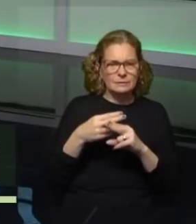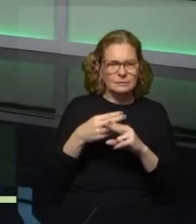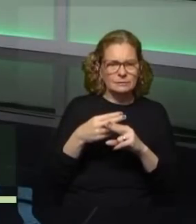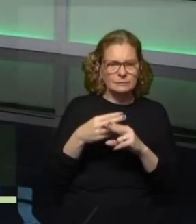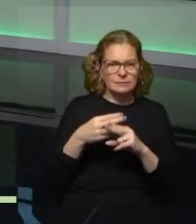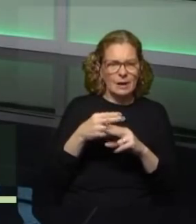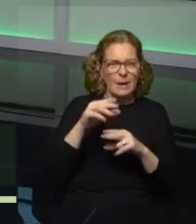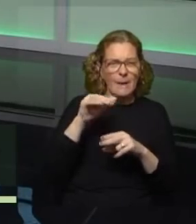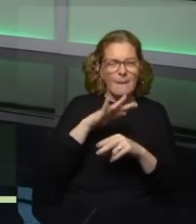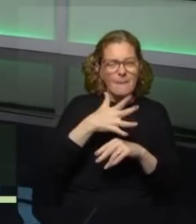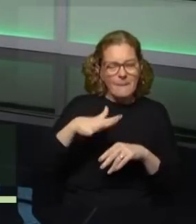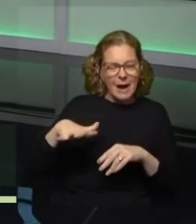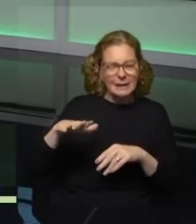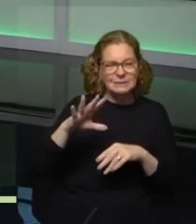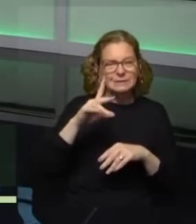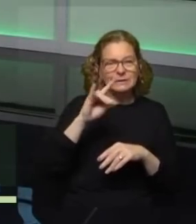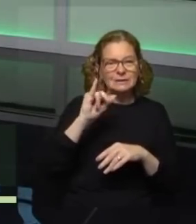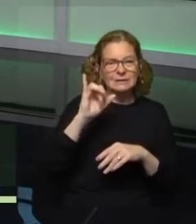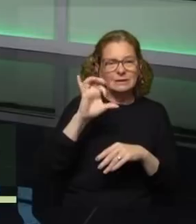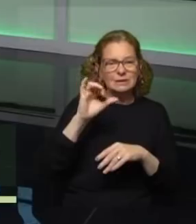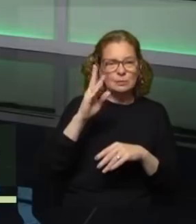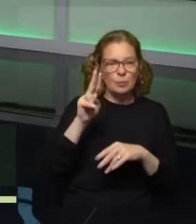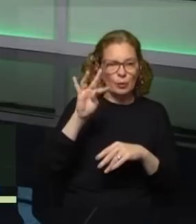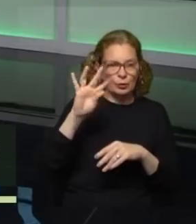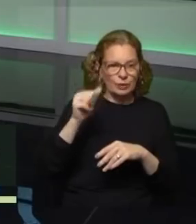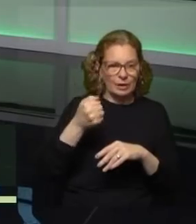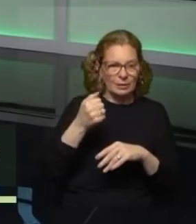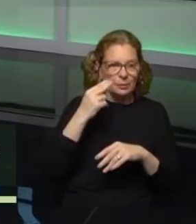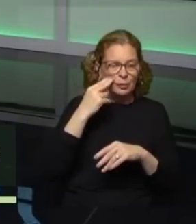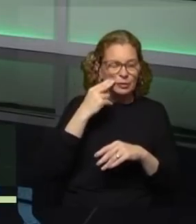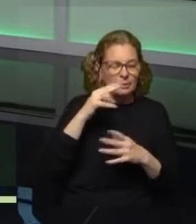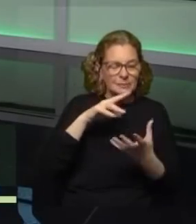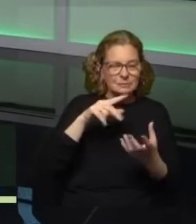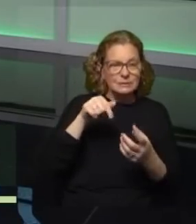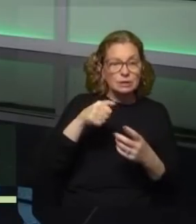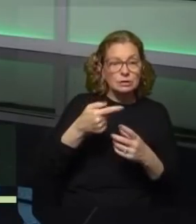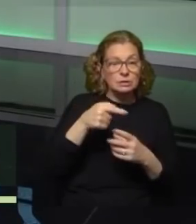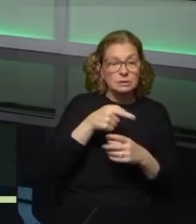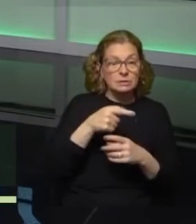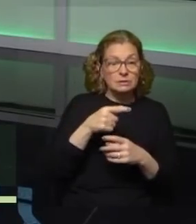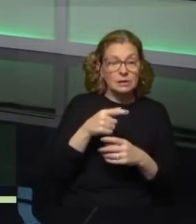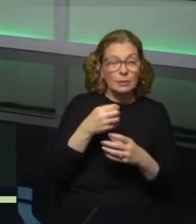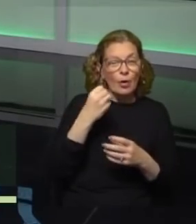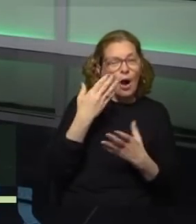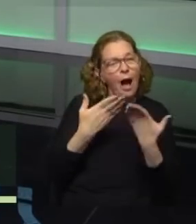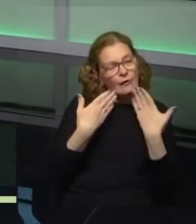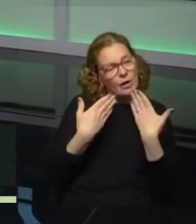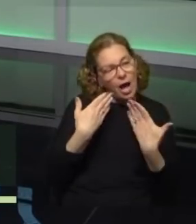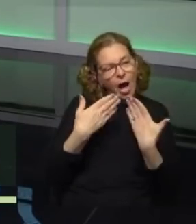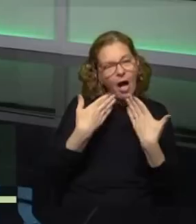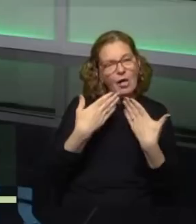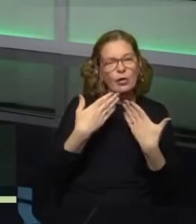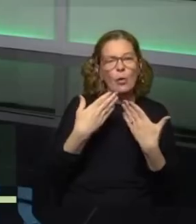mar en disputa reflexiones en torno a la proyección de la ciudad y lo costero Y en este seminario académico un